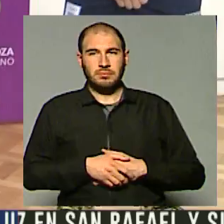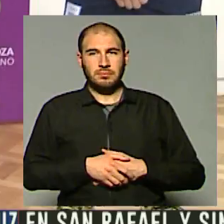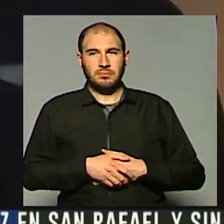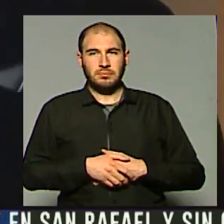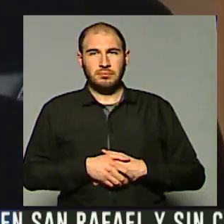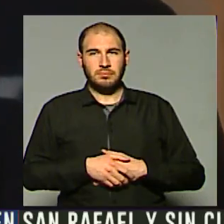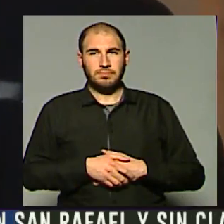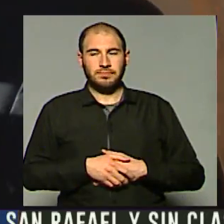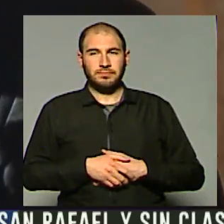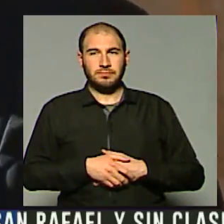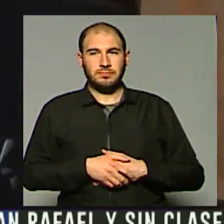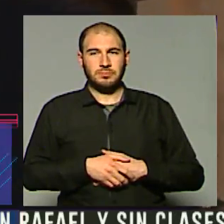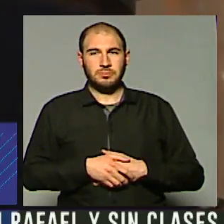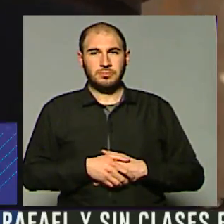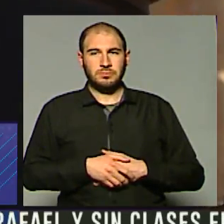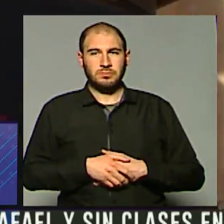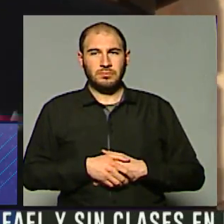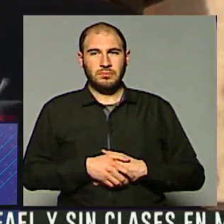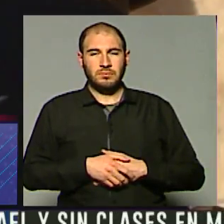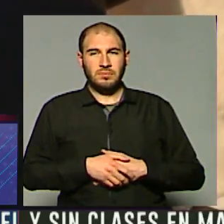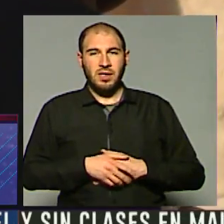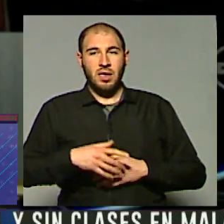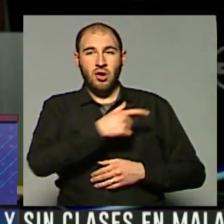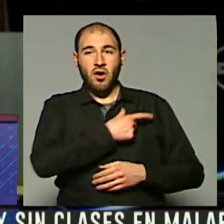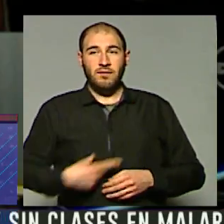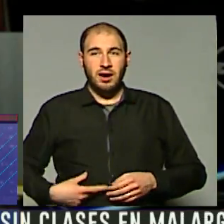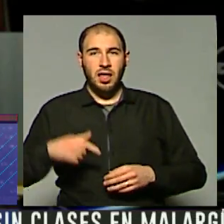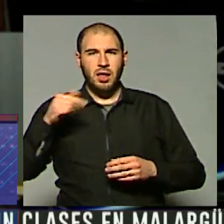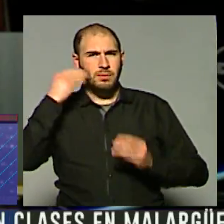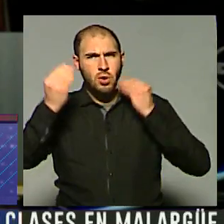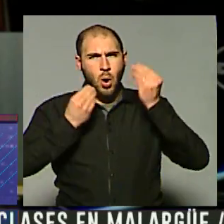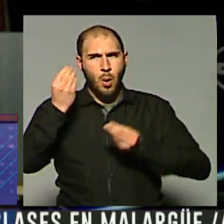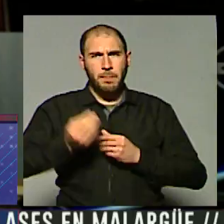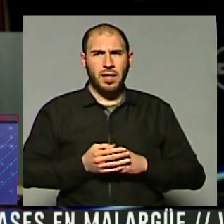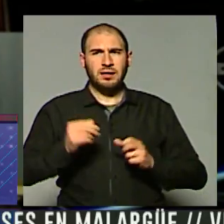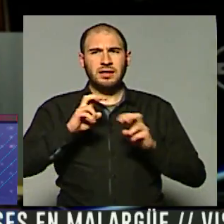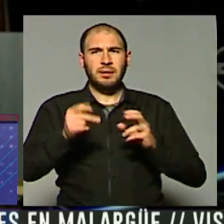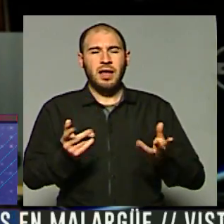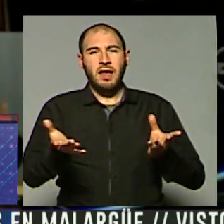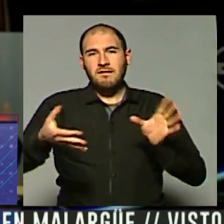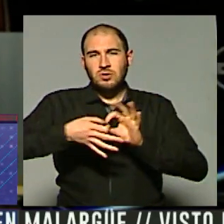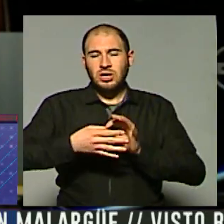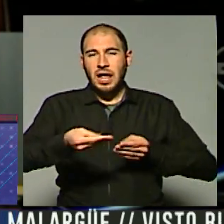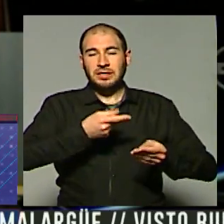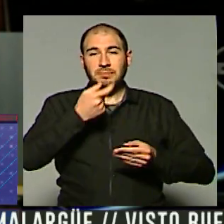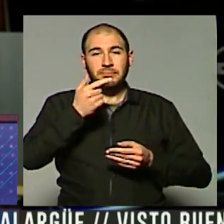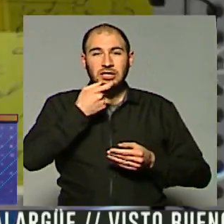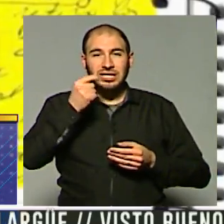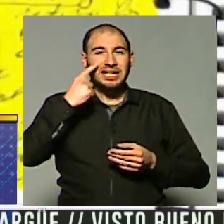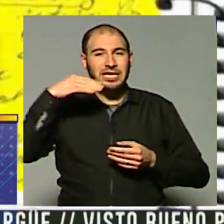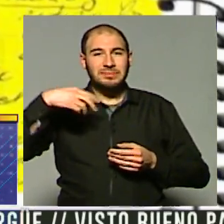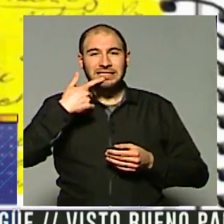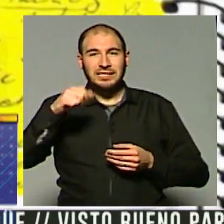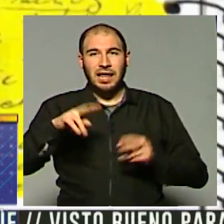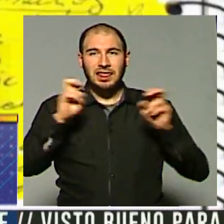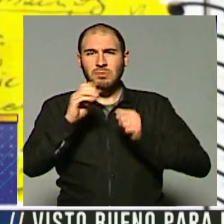Cornejo habló sobre los empresarios del diario de Coimas. El gobernador se mostró preocupado respecto a la vinculación de la empresa mendocina IMSA en